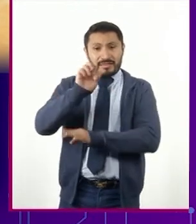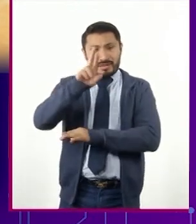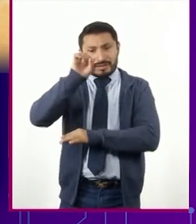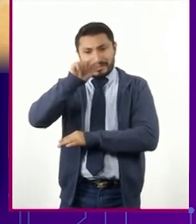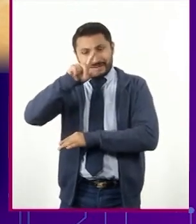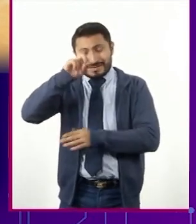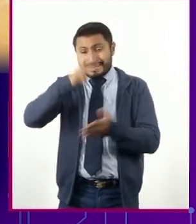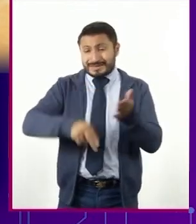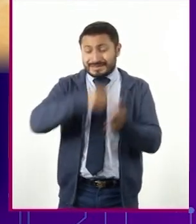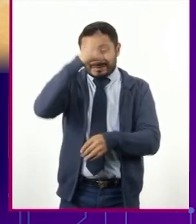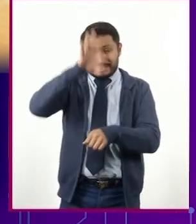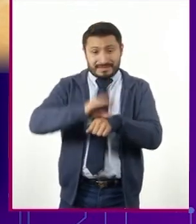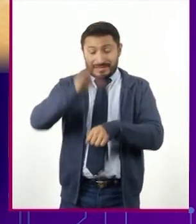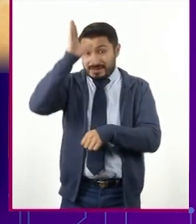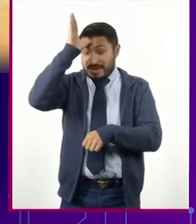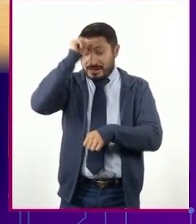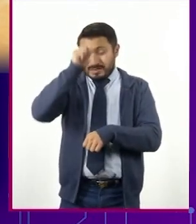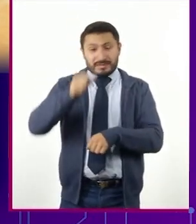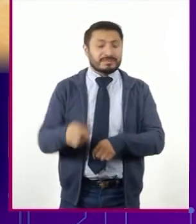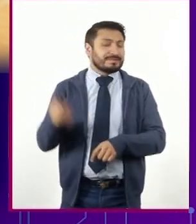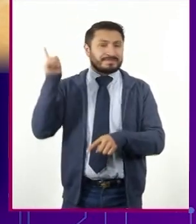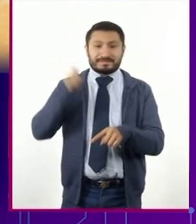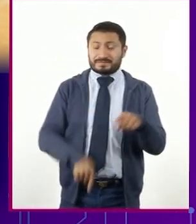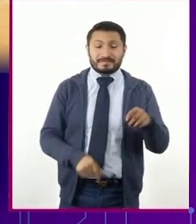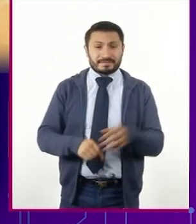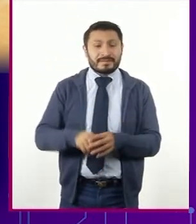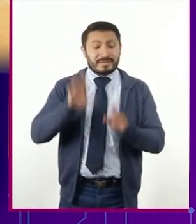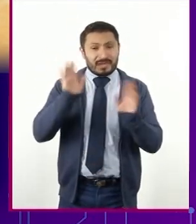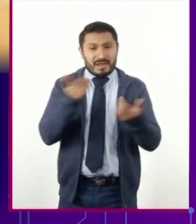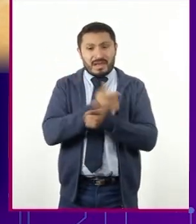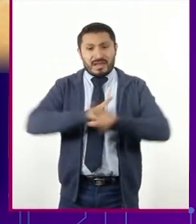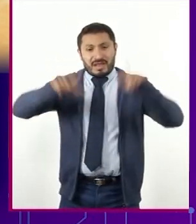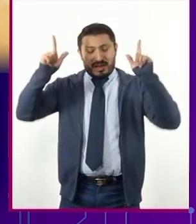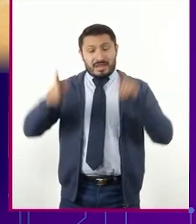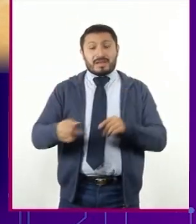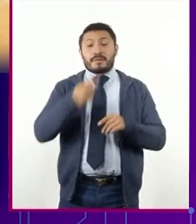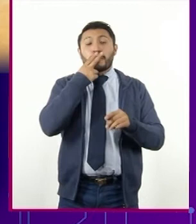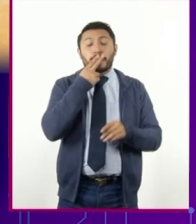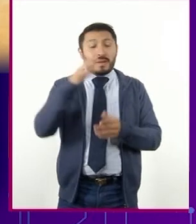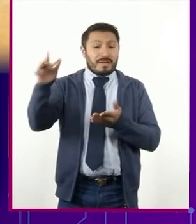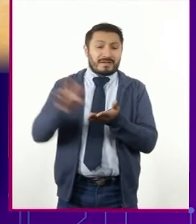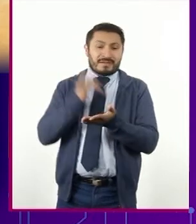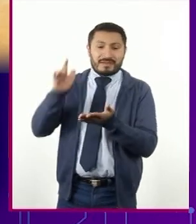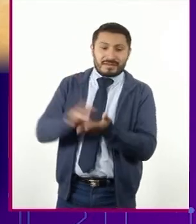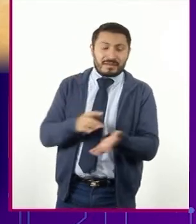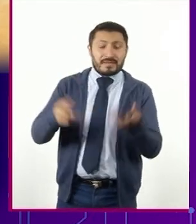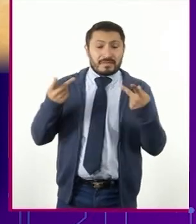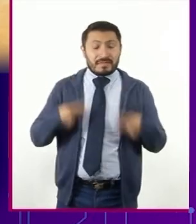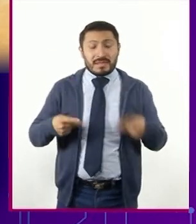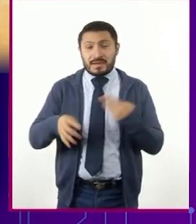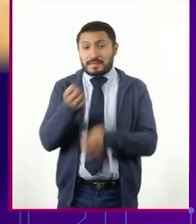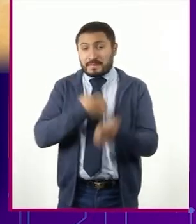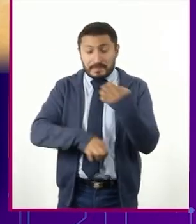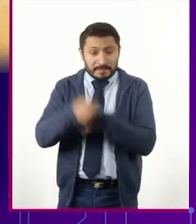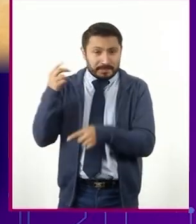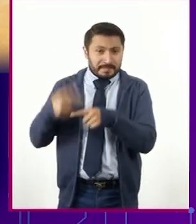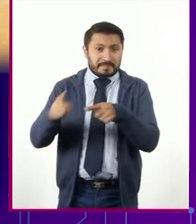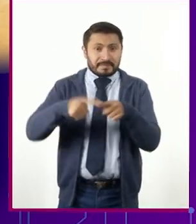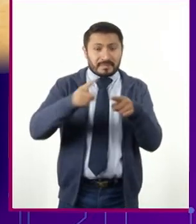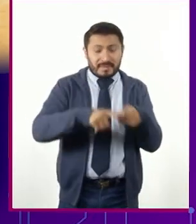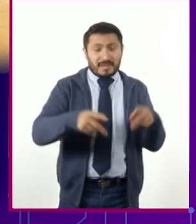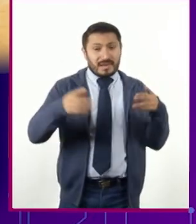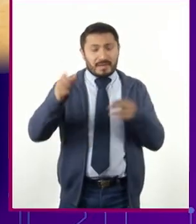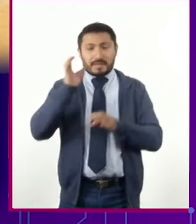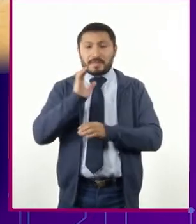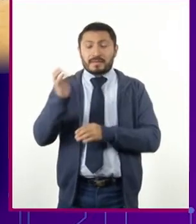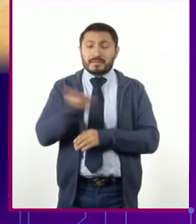de imponerse sobre otros pueblos. Una vez libre, Hitler obtuvo el apoyo de empresarios y de los conservadores rumbo